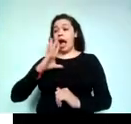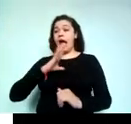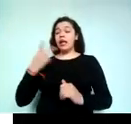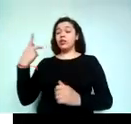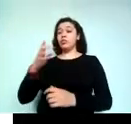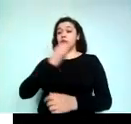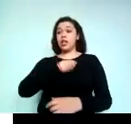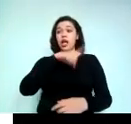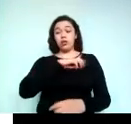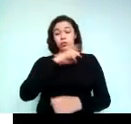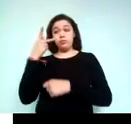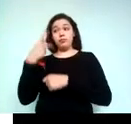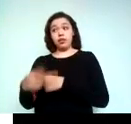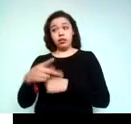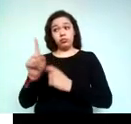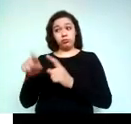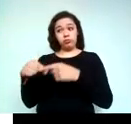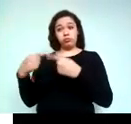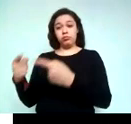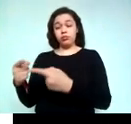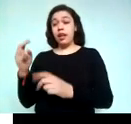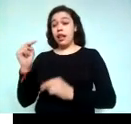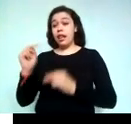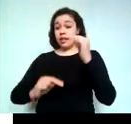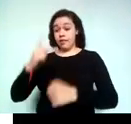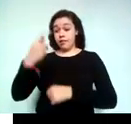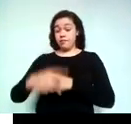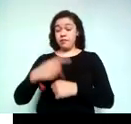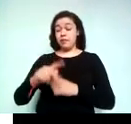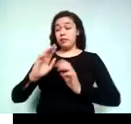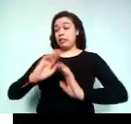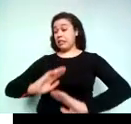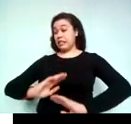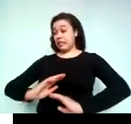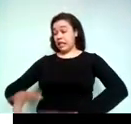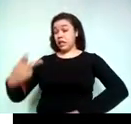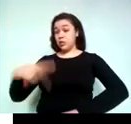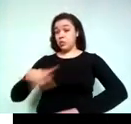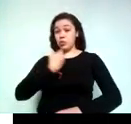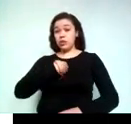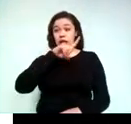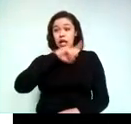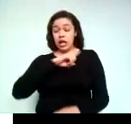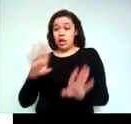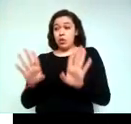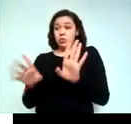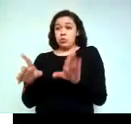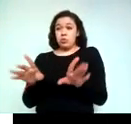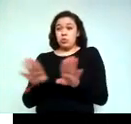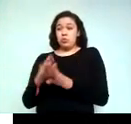salud. Ya el nivel de riesgo está alterando su salud y requiere de ser